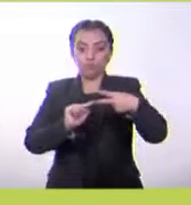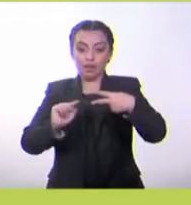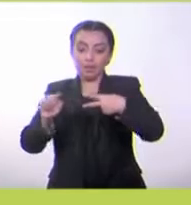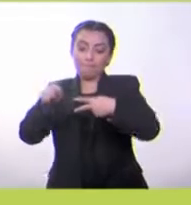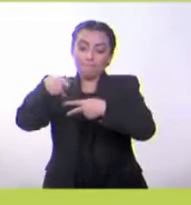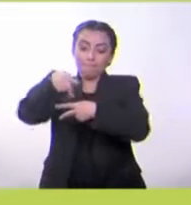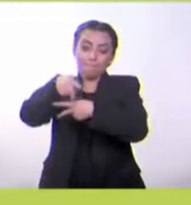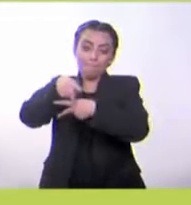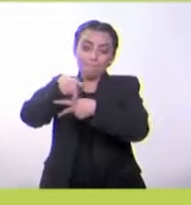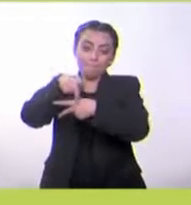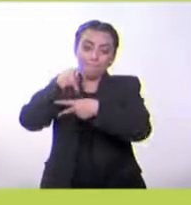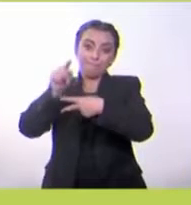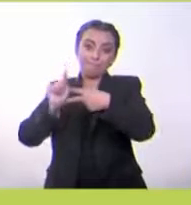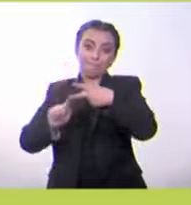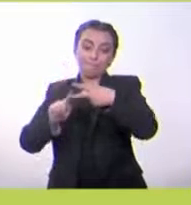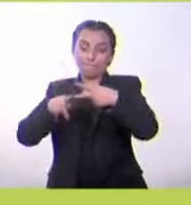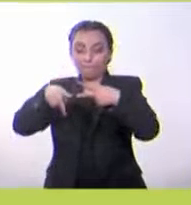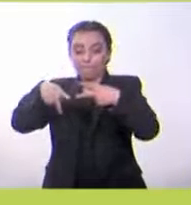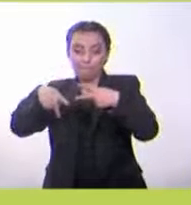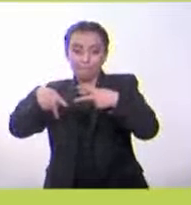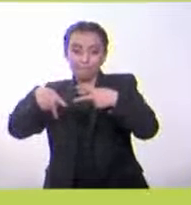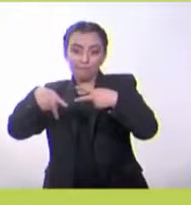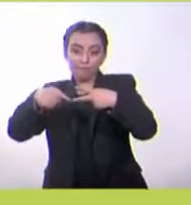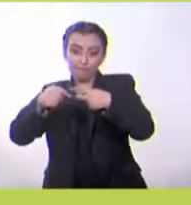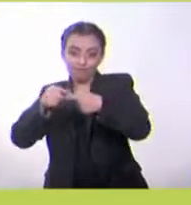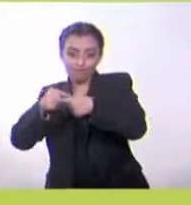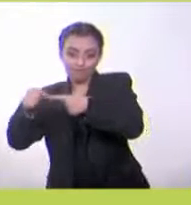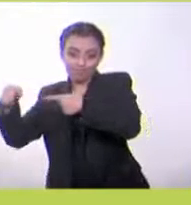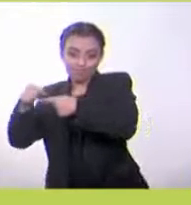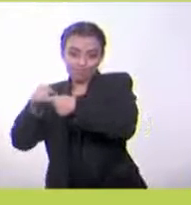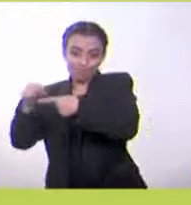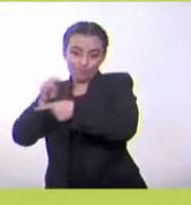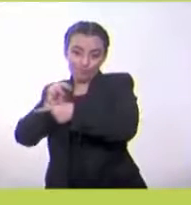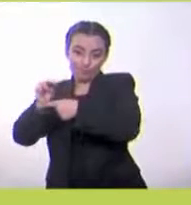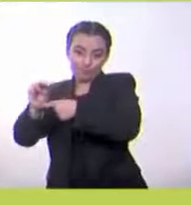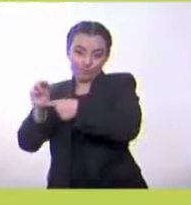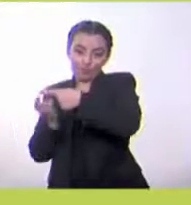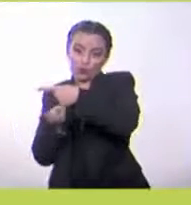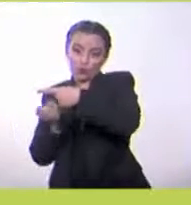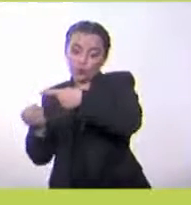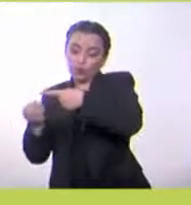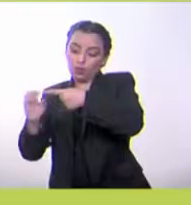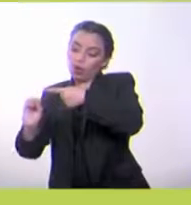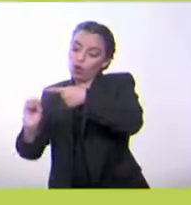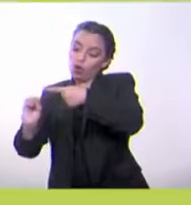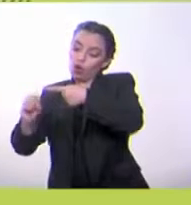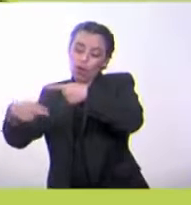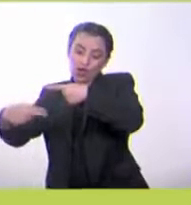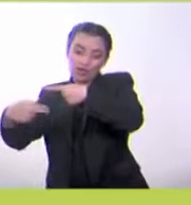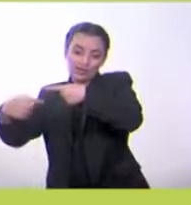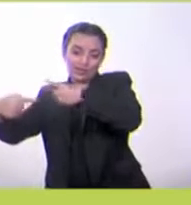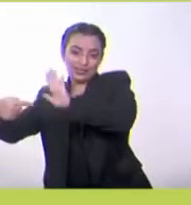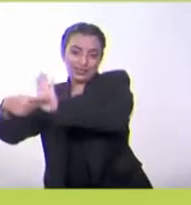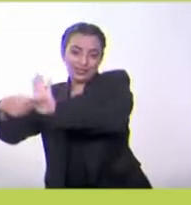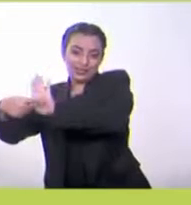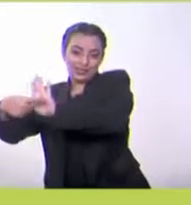molar entre el número de iones OH presente en el hidróxido. Y para una sal, el peso equivalente es igual